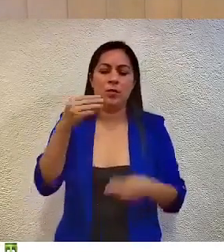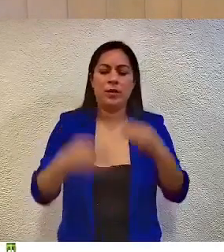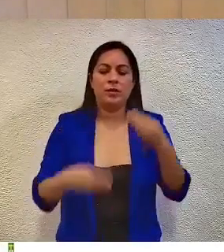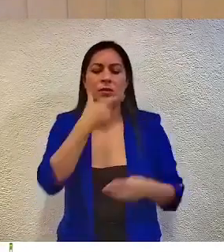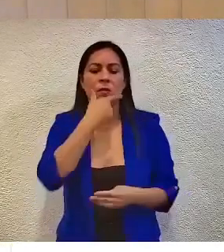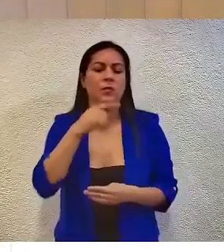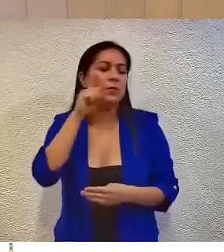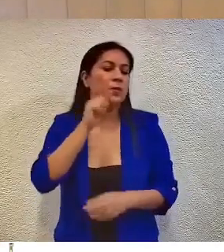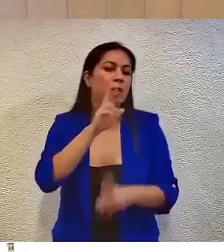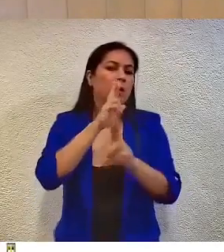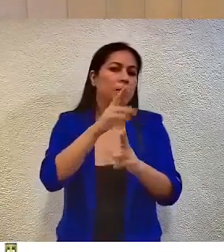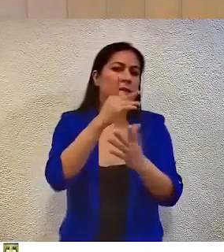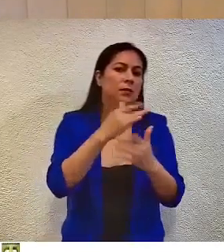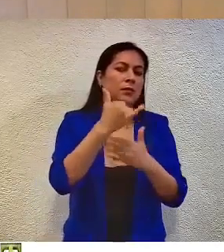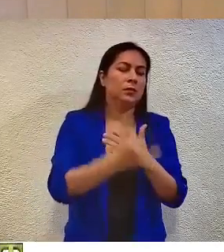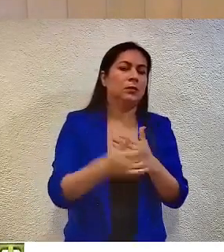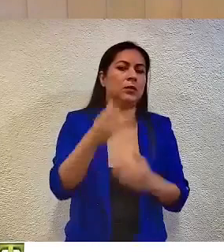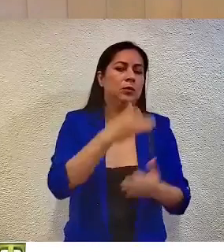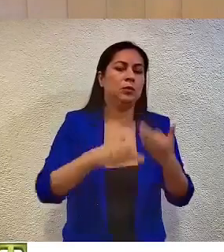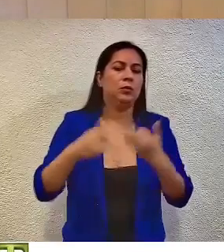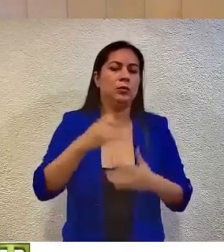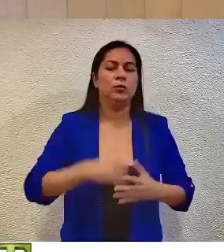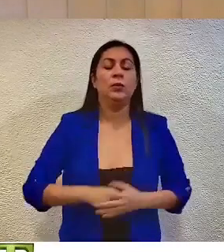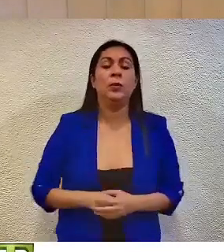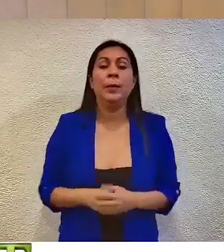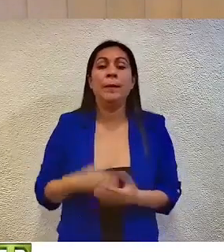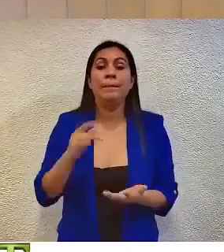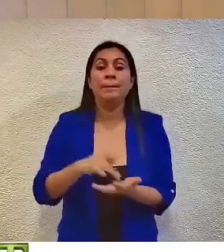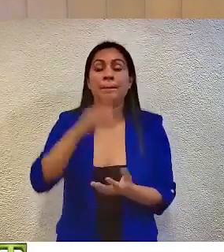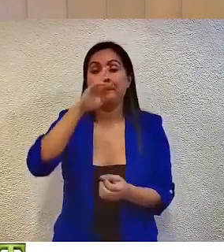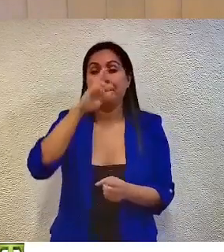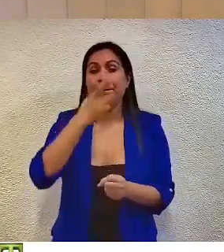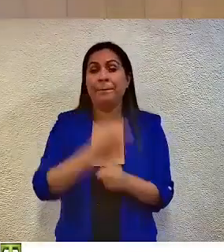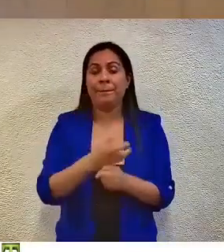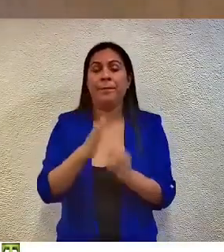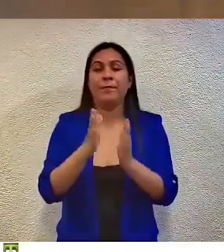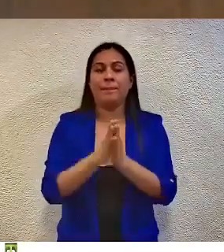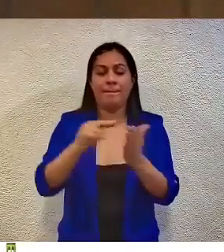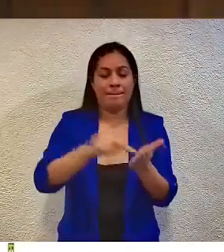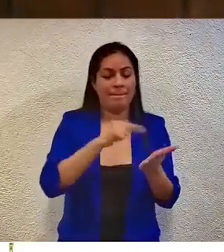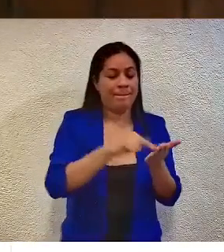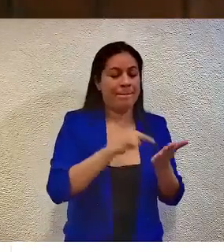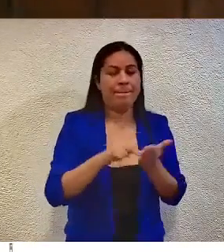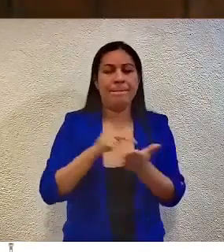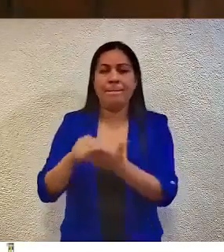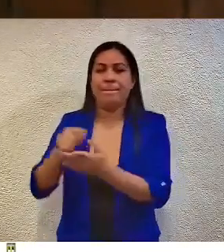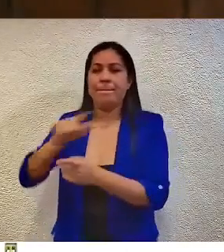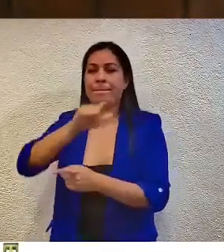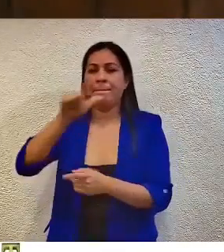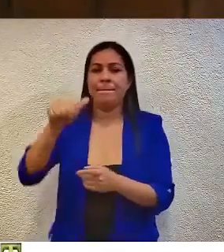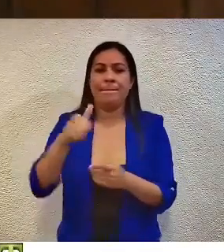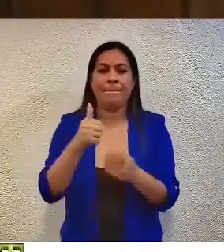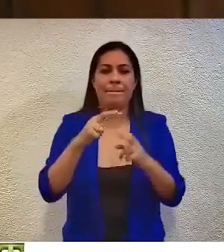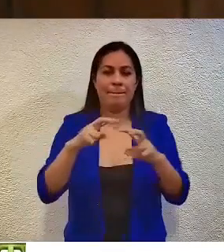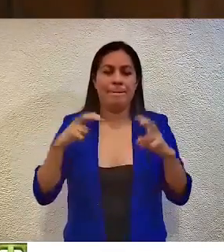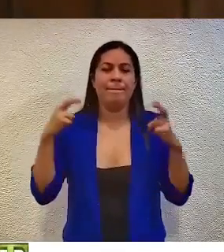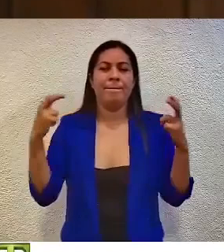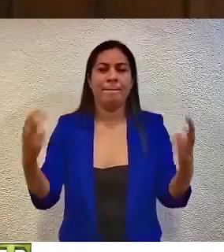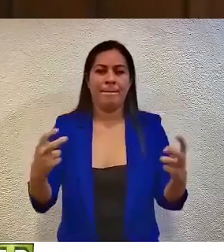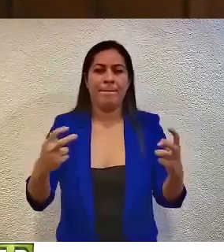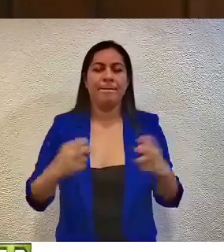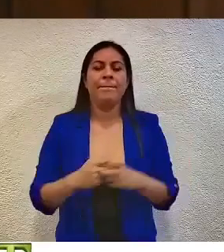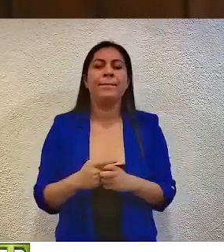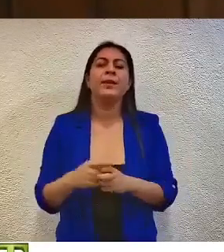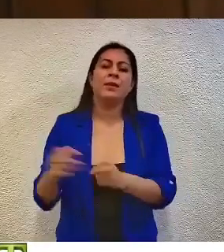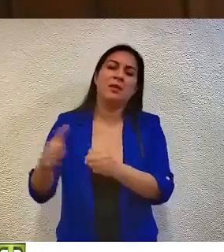proyecto de resolución fue aprobado por unanimidad de votos. Gracias, secretario. Sírvase recabar las firmas a la conclusión de la presente